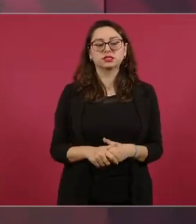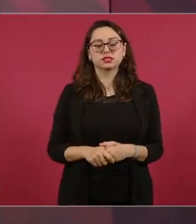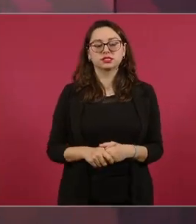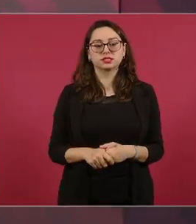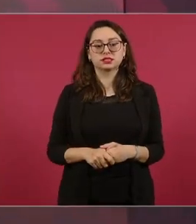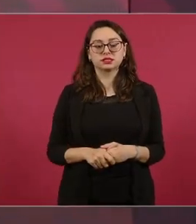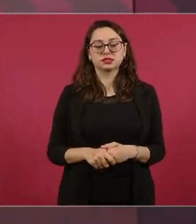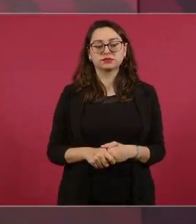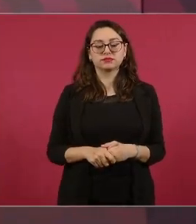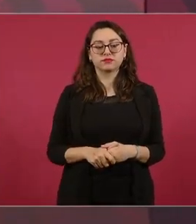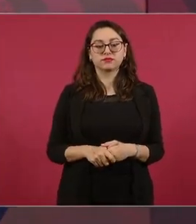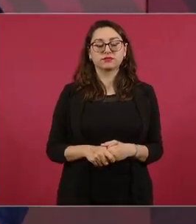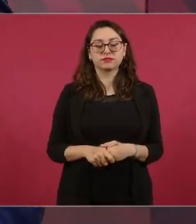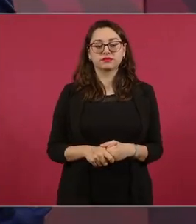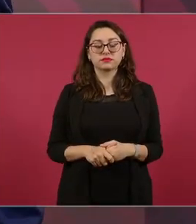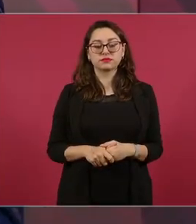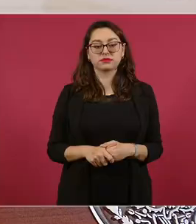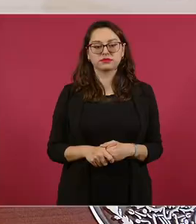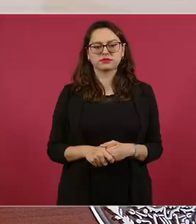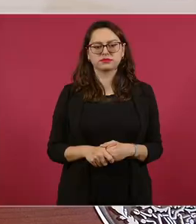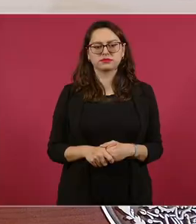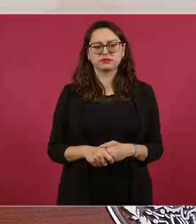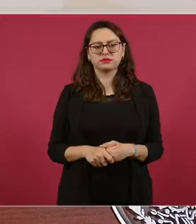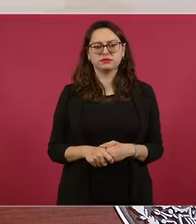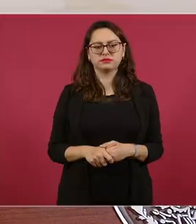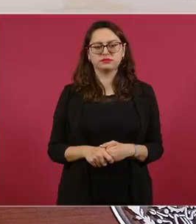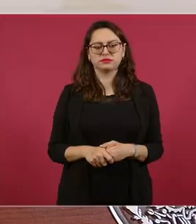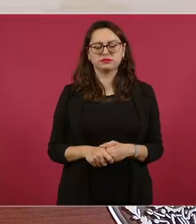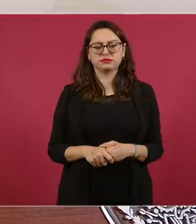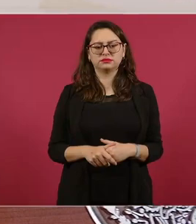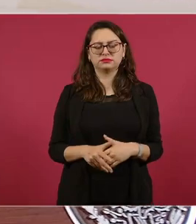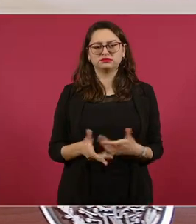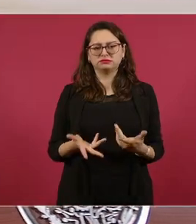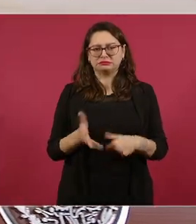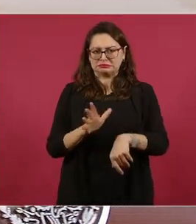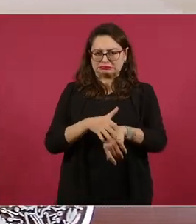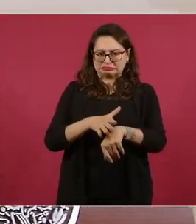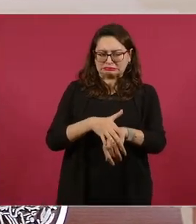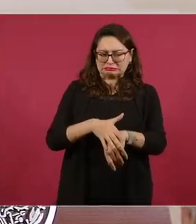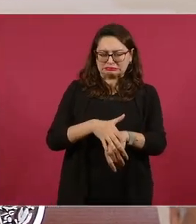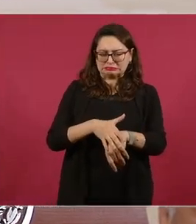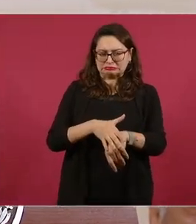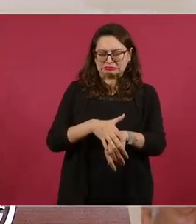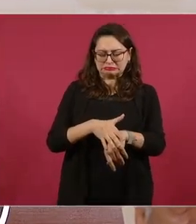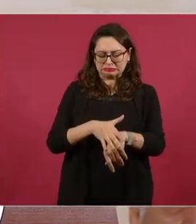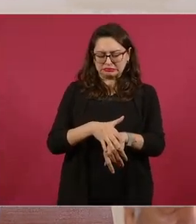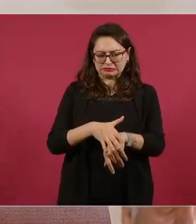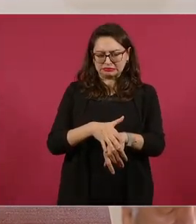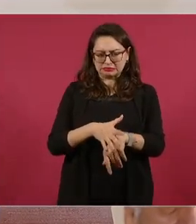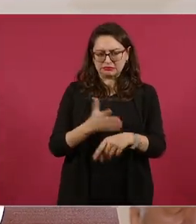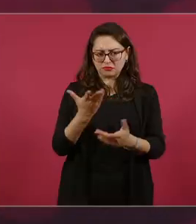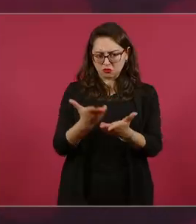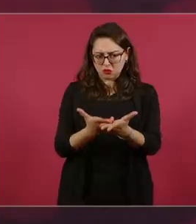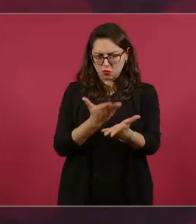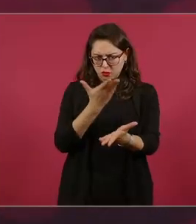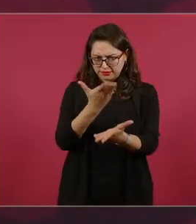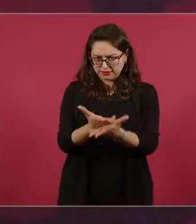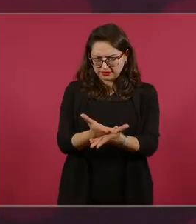en ese debate de que podíamos ahorrar, creo que 300 mil